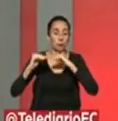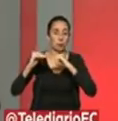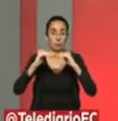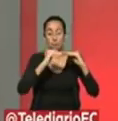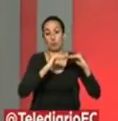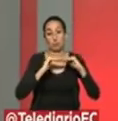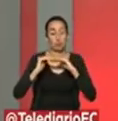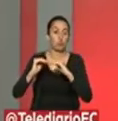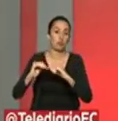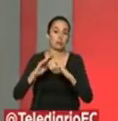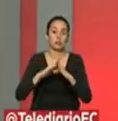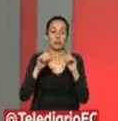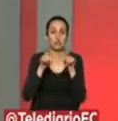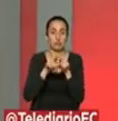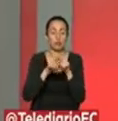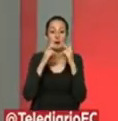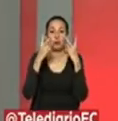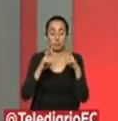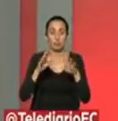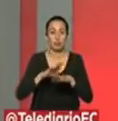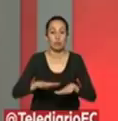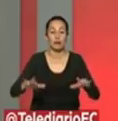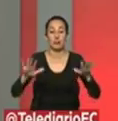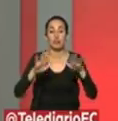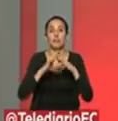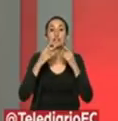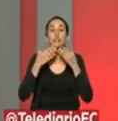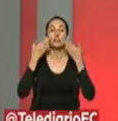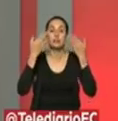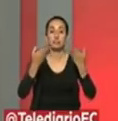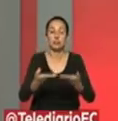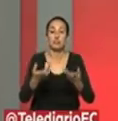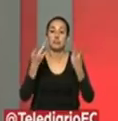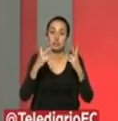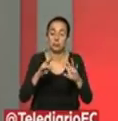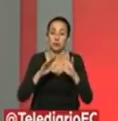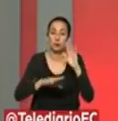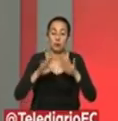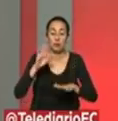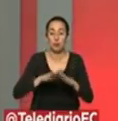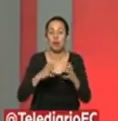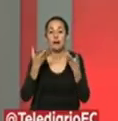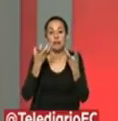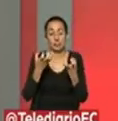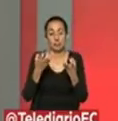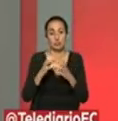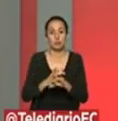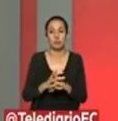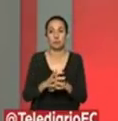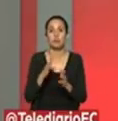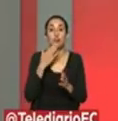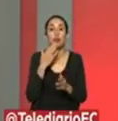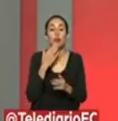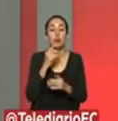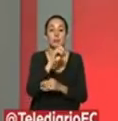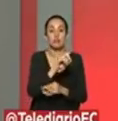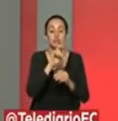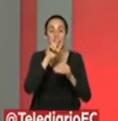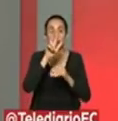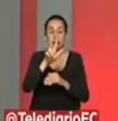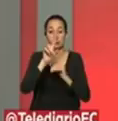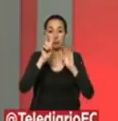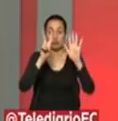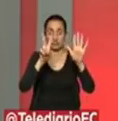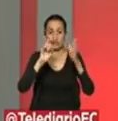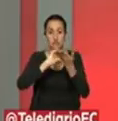generar gobernabilidad. Y por supuesto, queremos hacer lo que a la gente le interesa, Sofía. Los 137